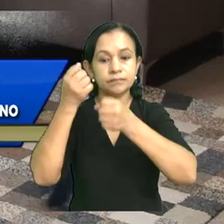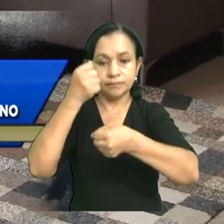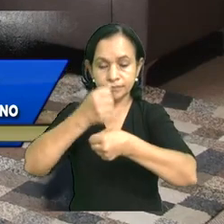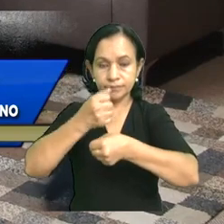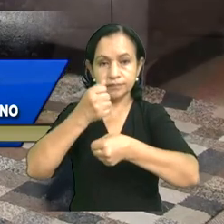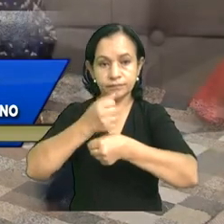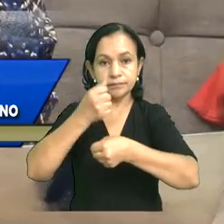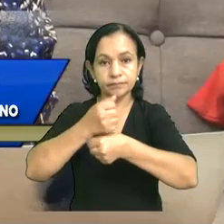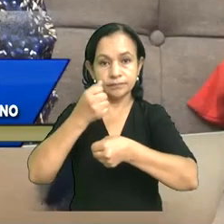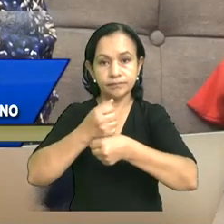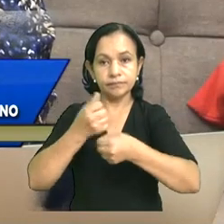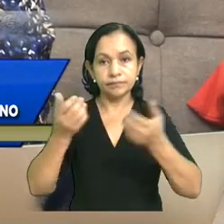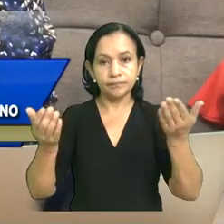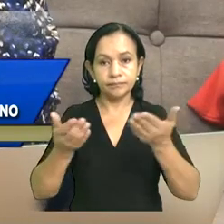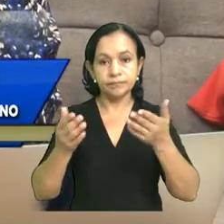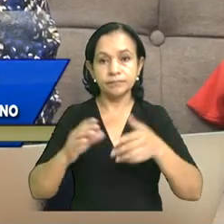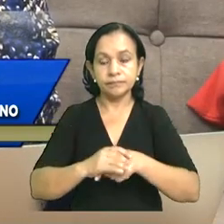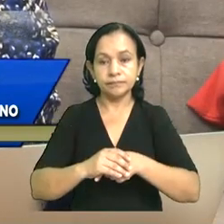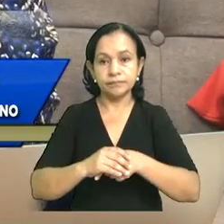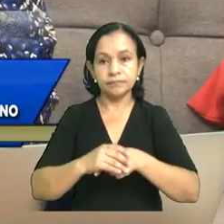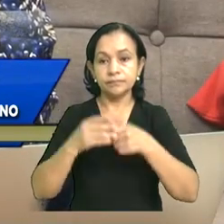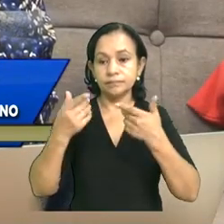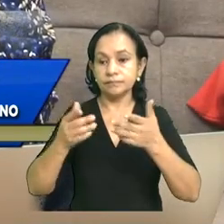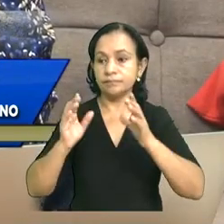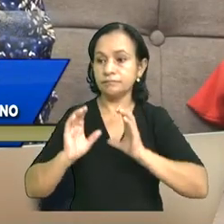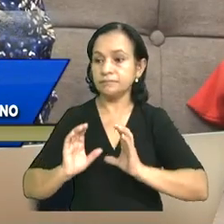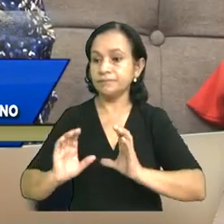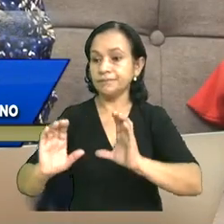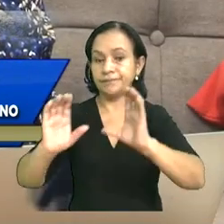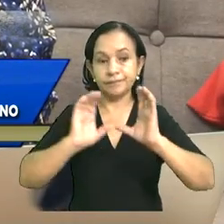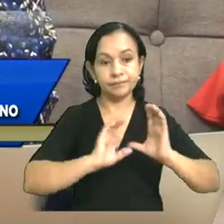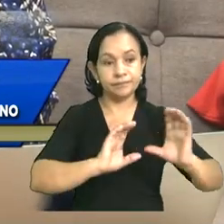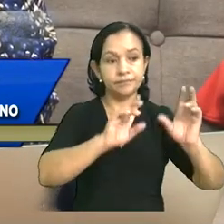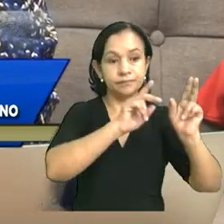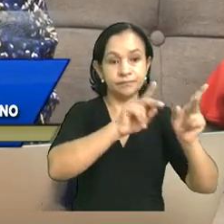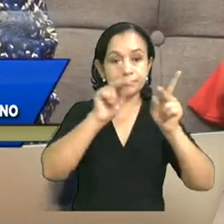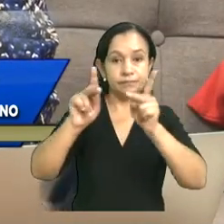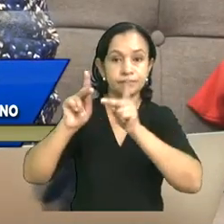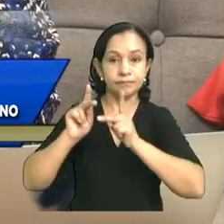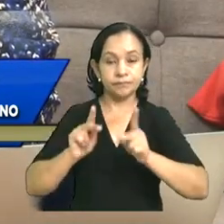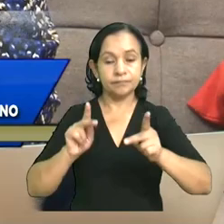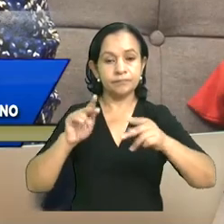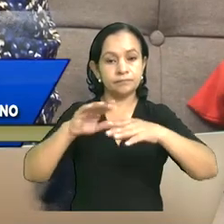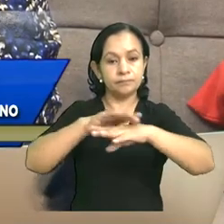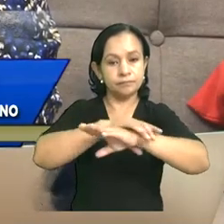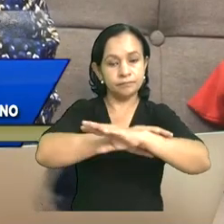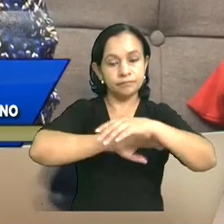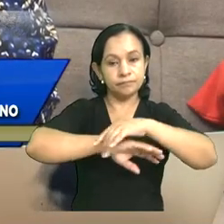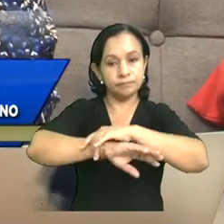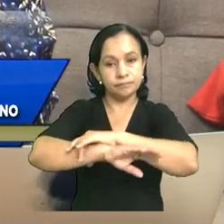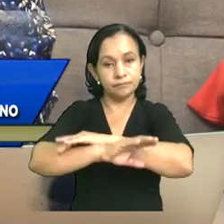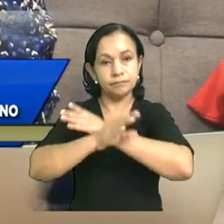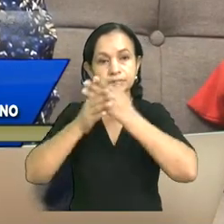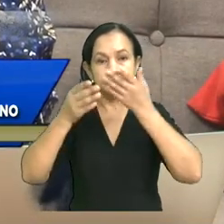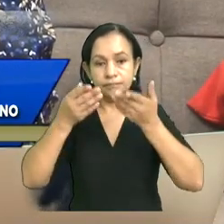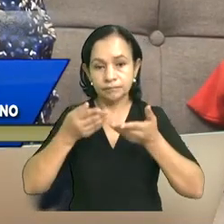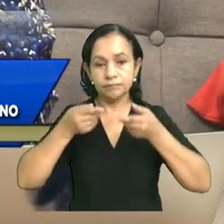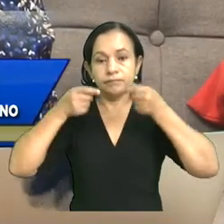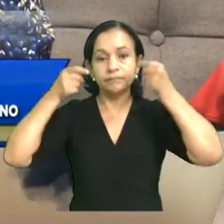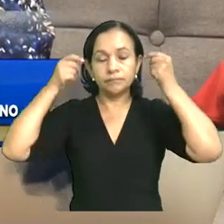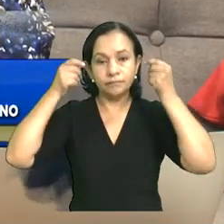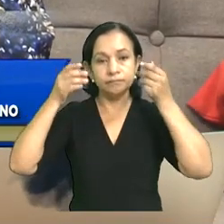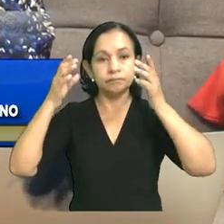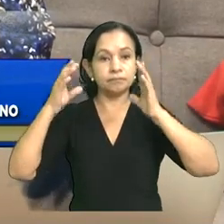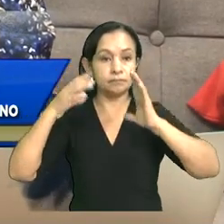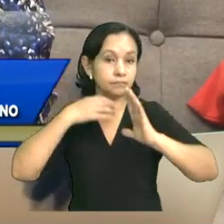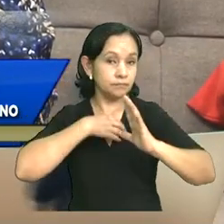en eso, porque ellos andan, pues entonces nosotros tratamos de que ellos siempre se pongan sus guantes, siempre se pongan sus